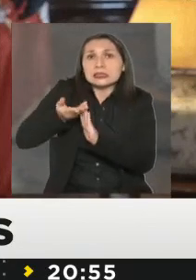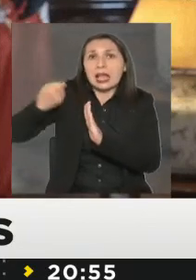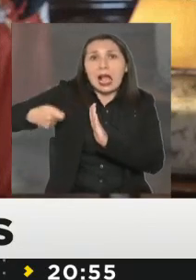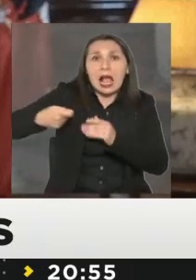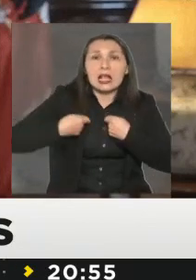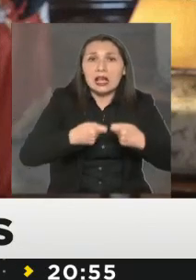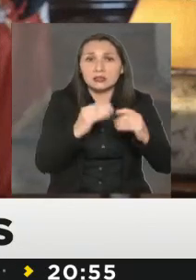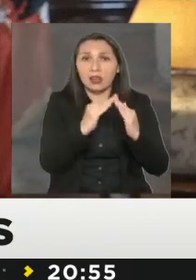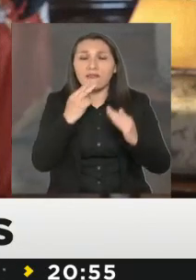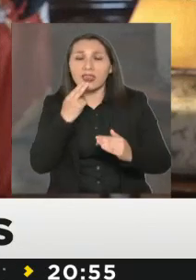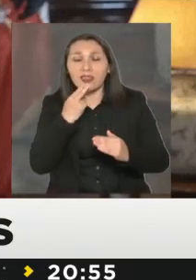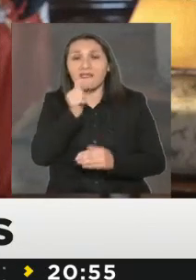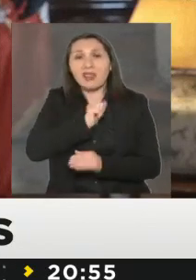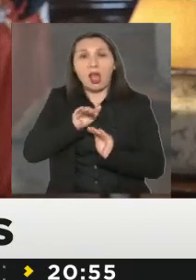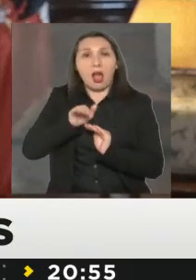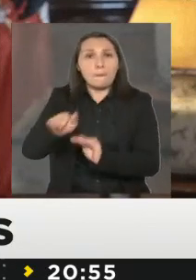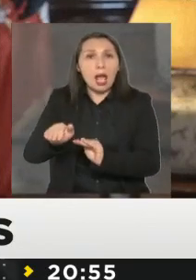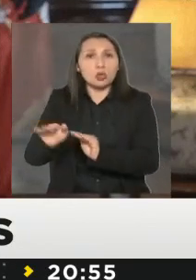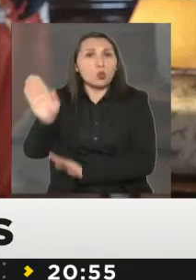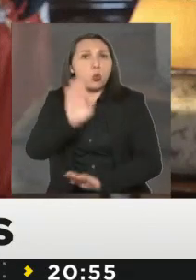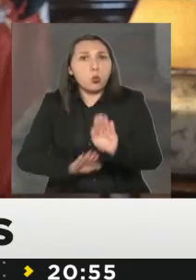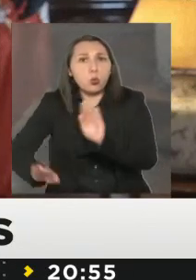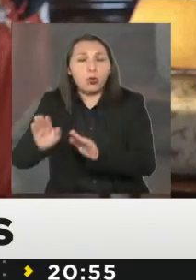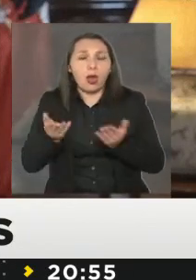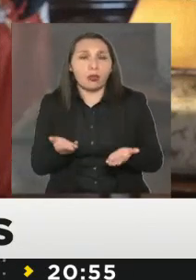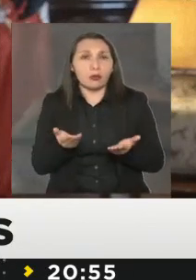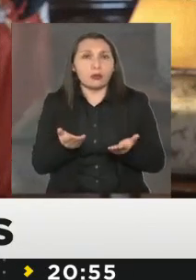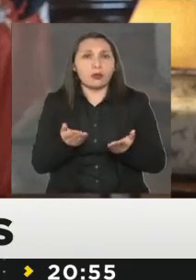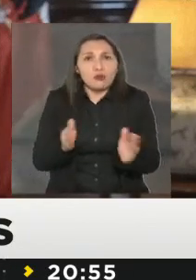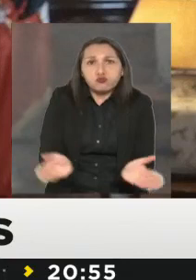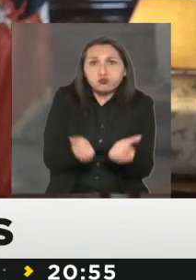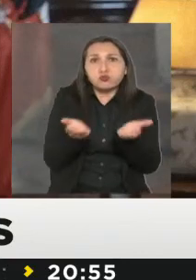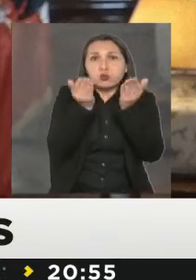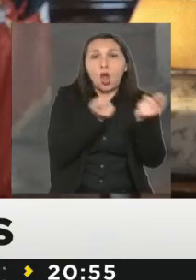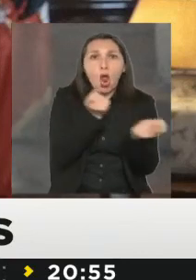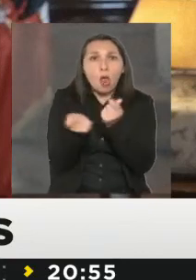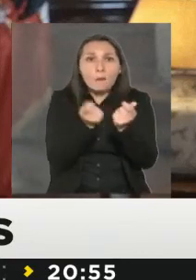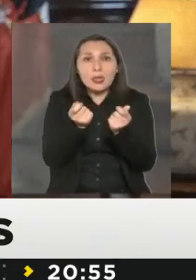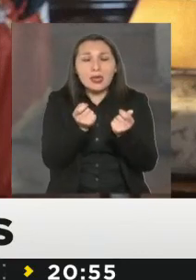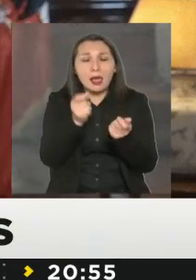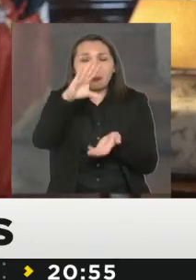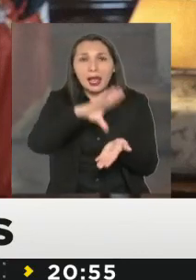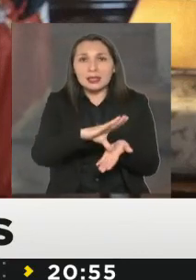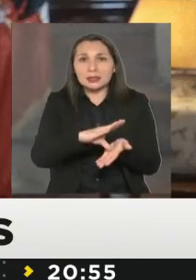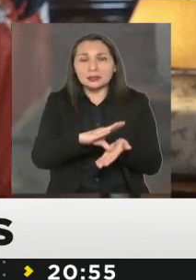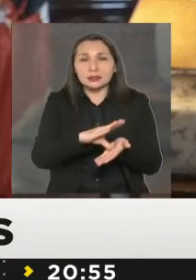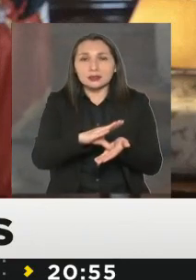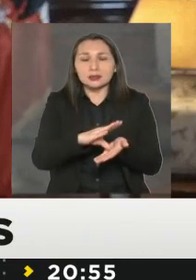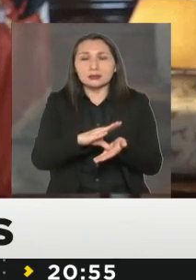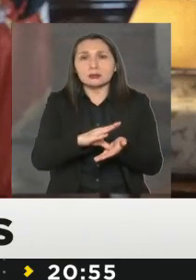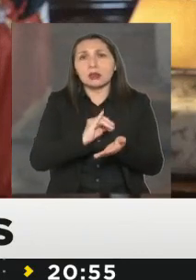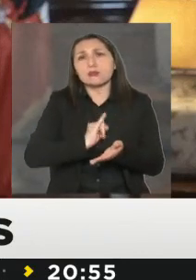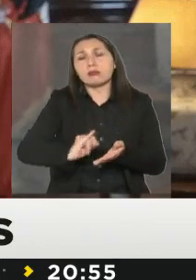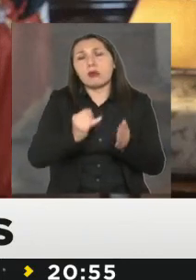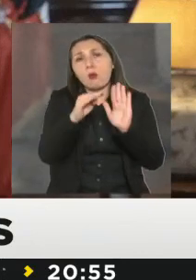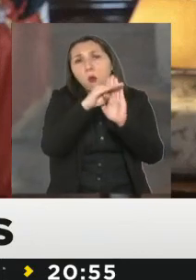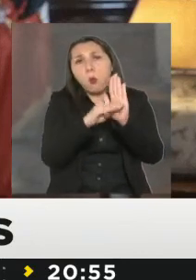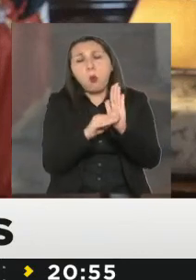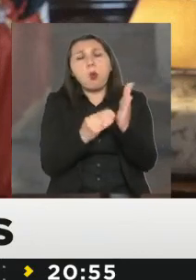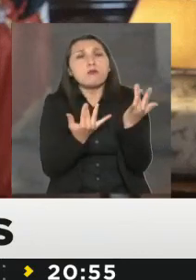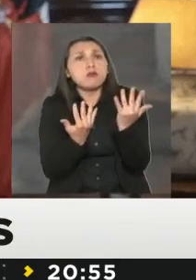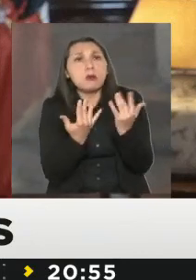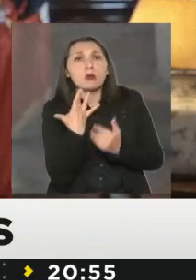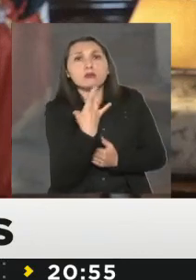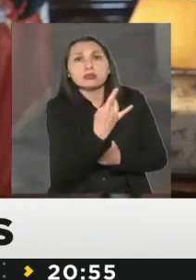la falta de apoyo a los cuidados la reactivación de nuestra economía las eternas y estas esperas en